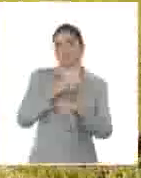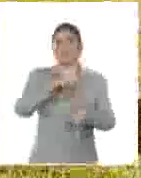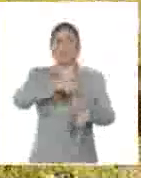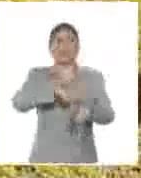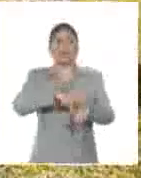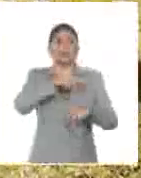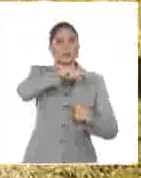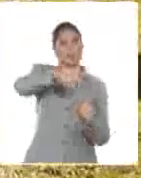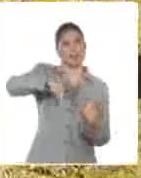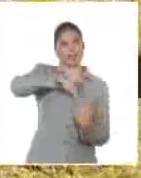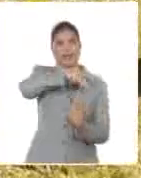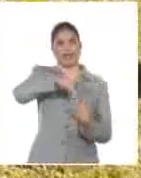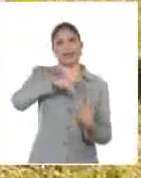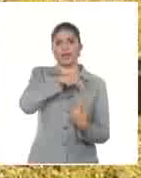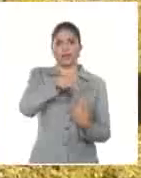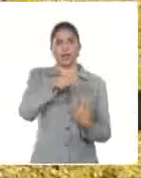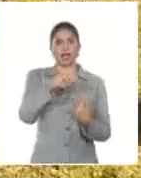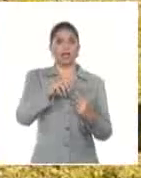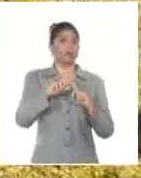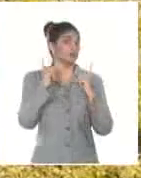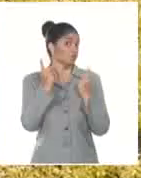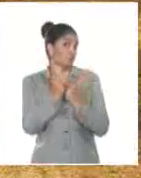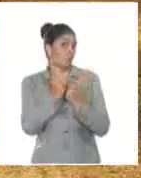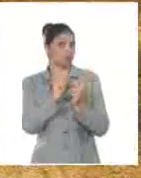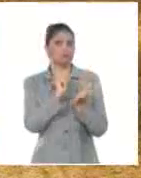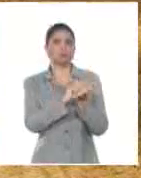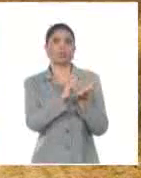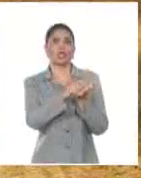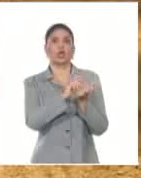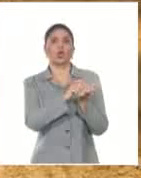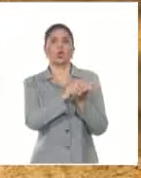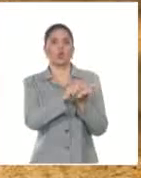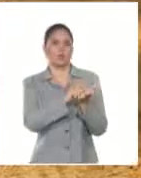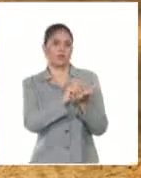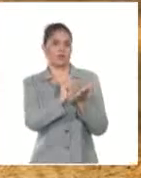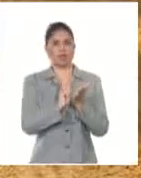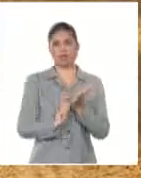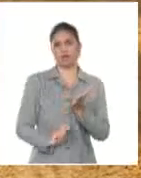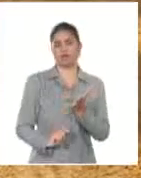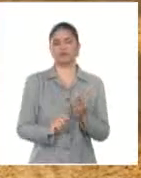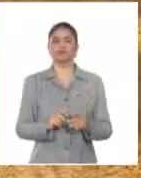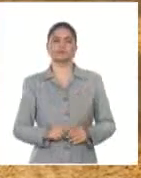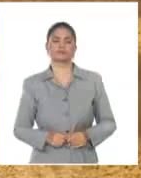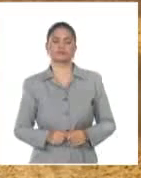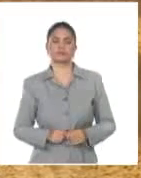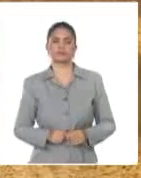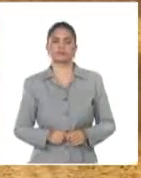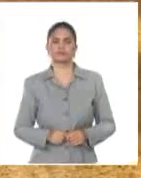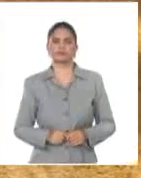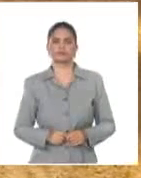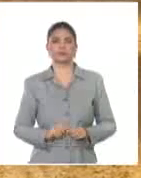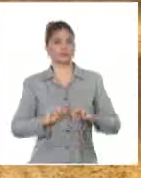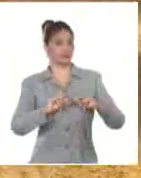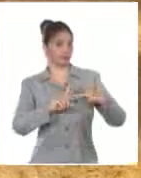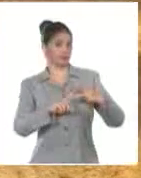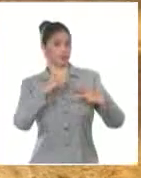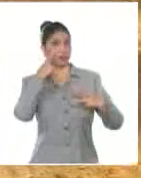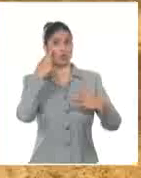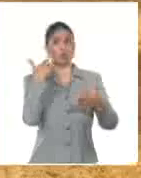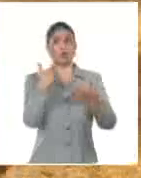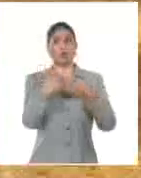y se maneja también ilustraciones gráficas que quedan para el patrón de la técnica. Después hay una prueba de lateralidad